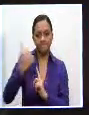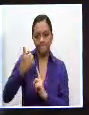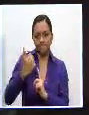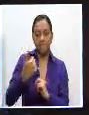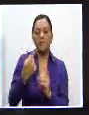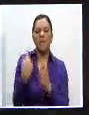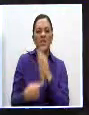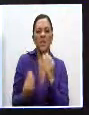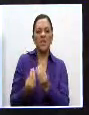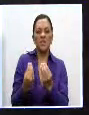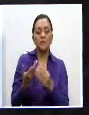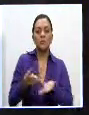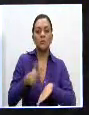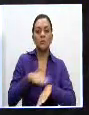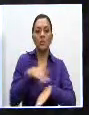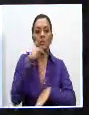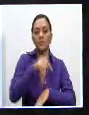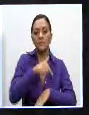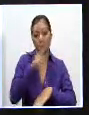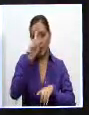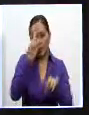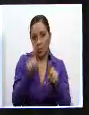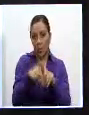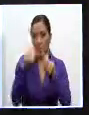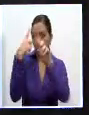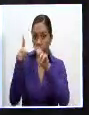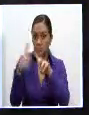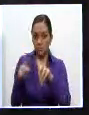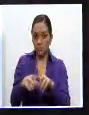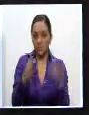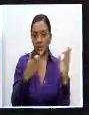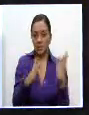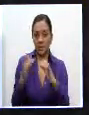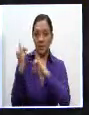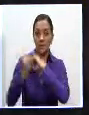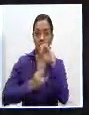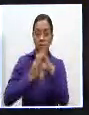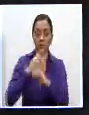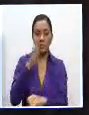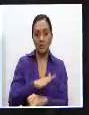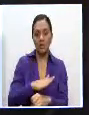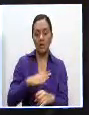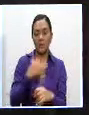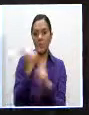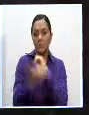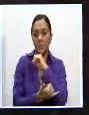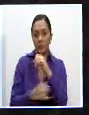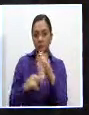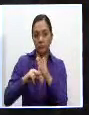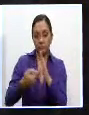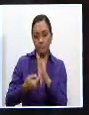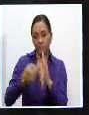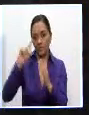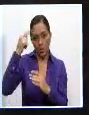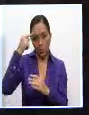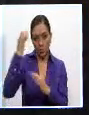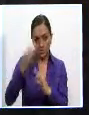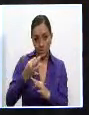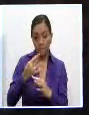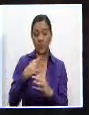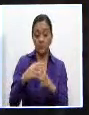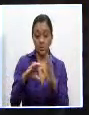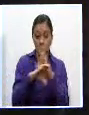todo lo que tiene que ver con el tratamiento de los acuerdos o tratados internacionales que nuestro país debe ratificar como ustedes saben de